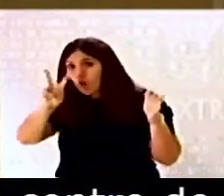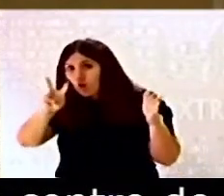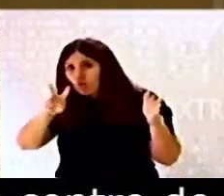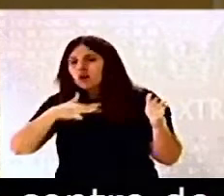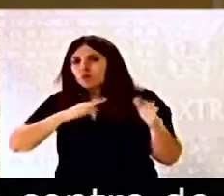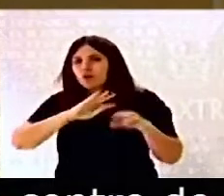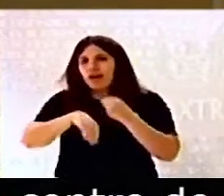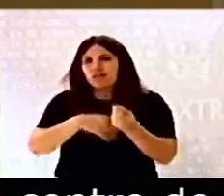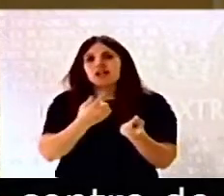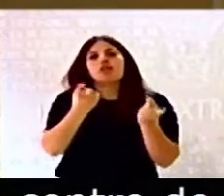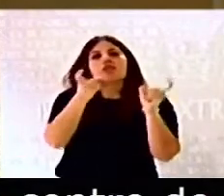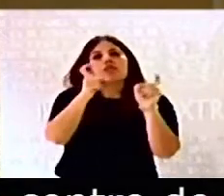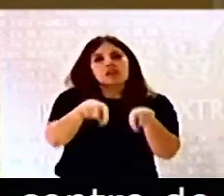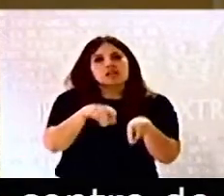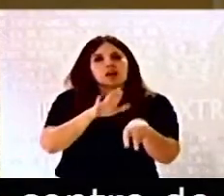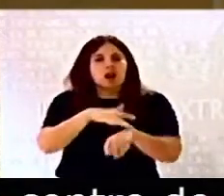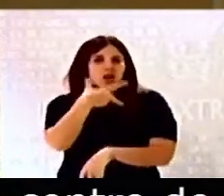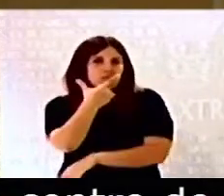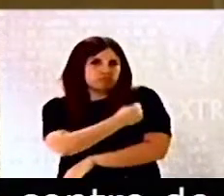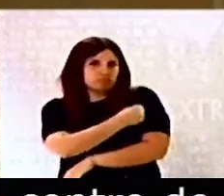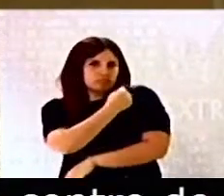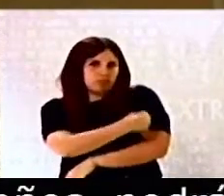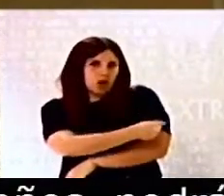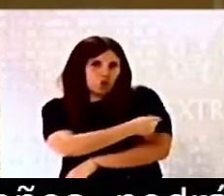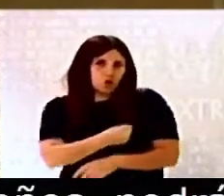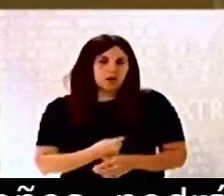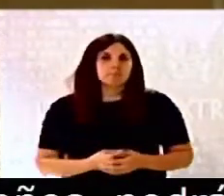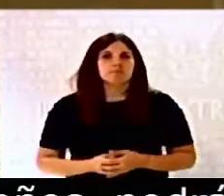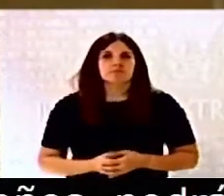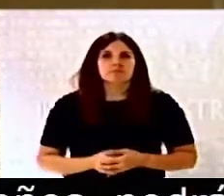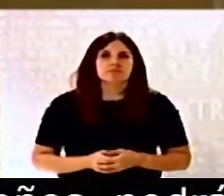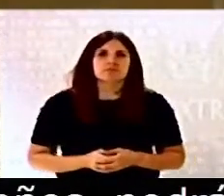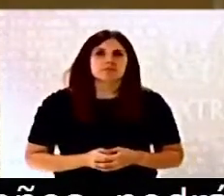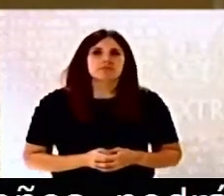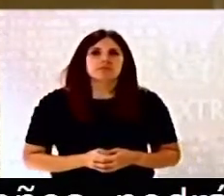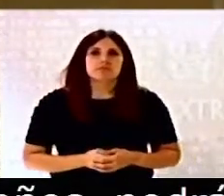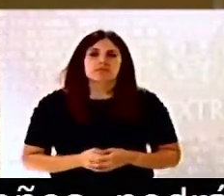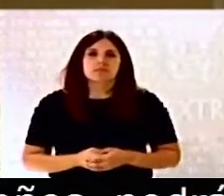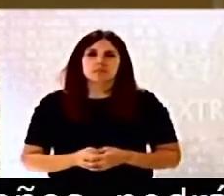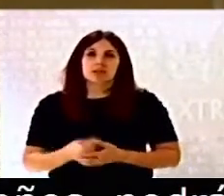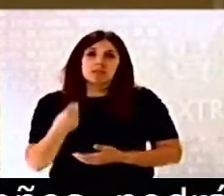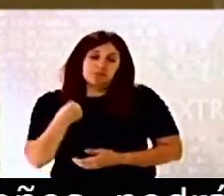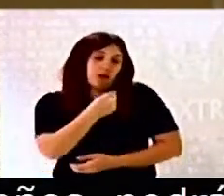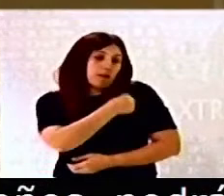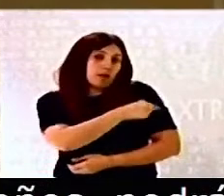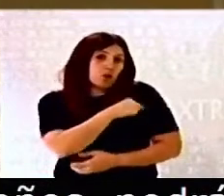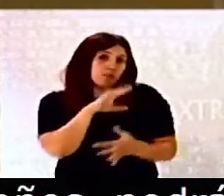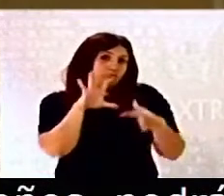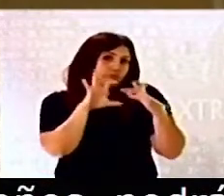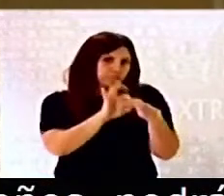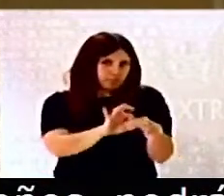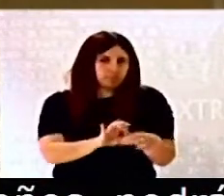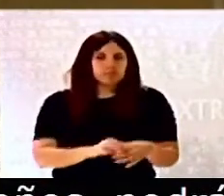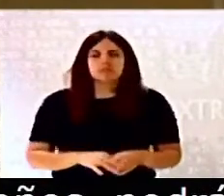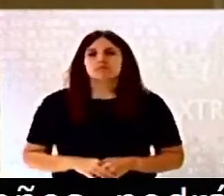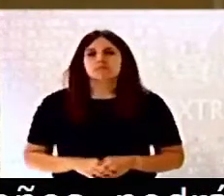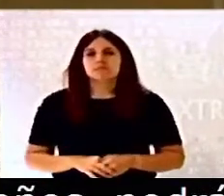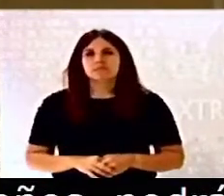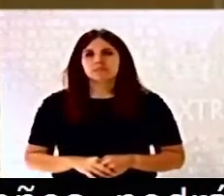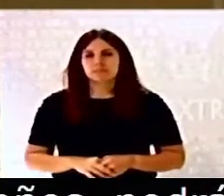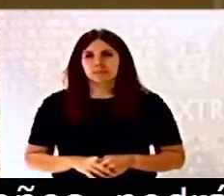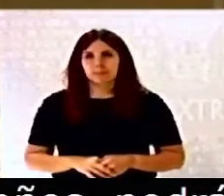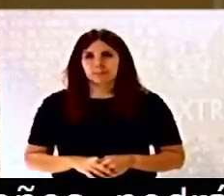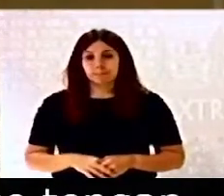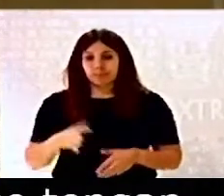cita para administrarse la vacuna que tengan indicada. En su